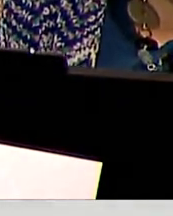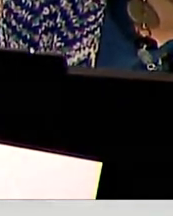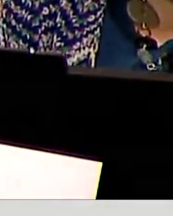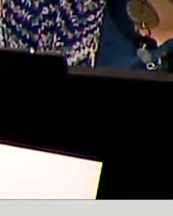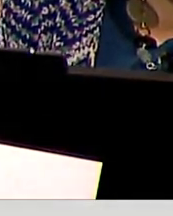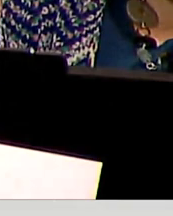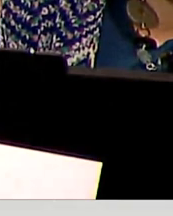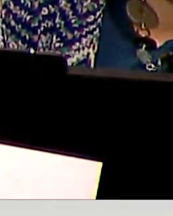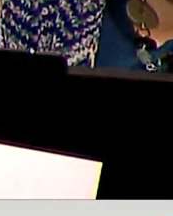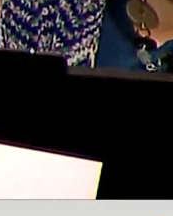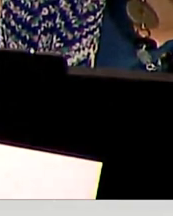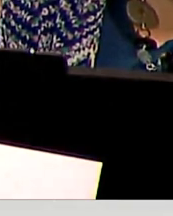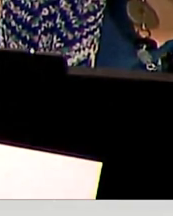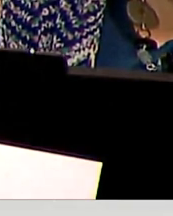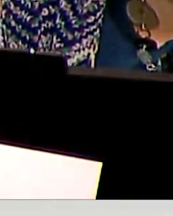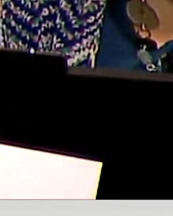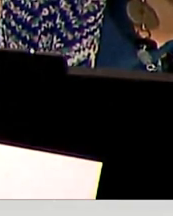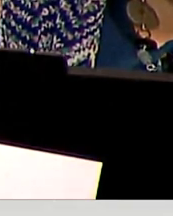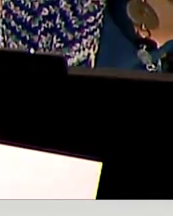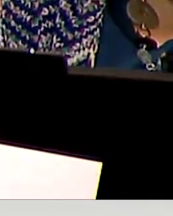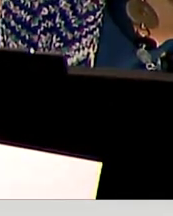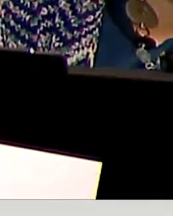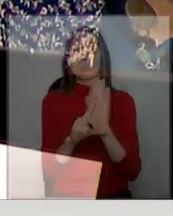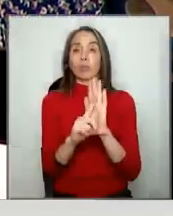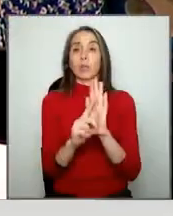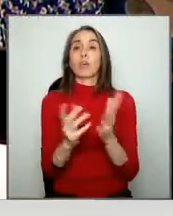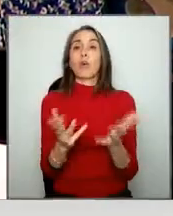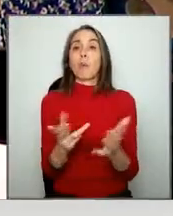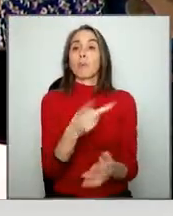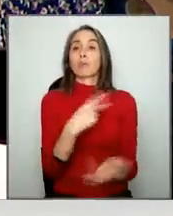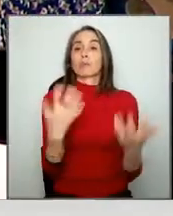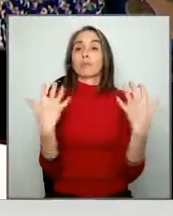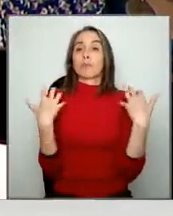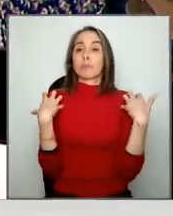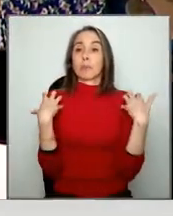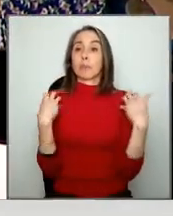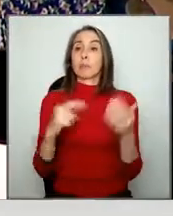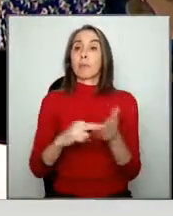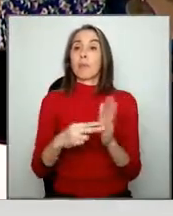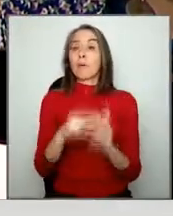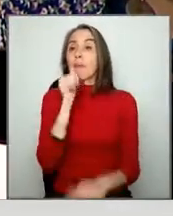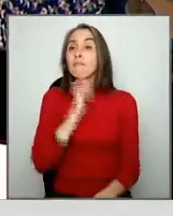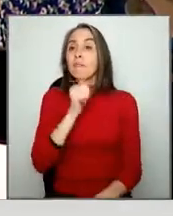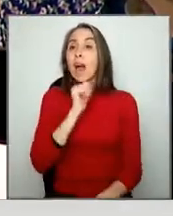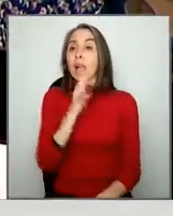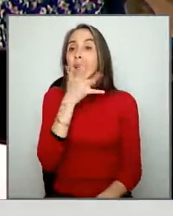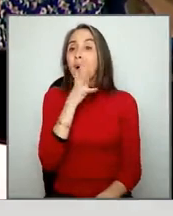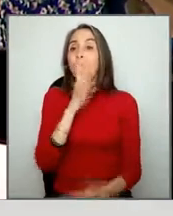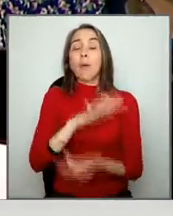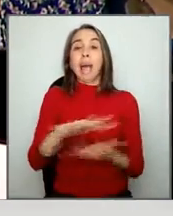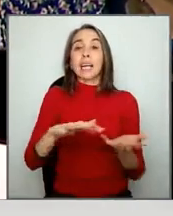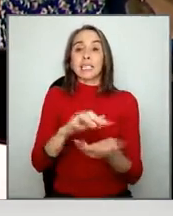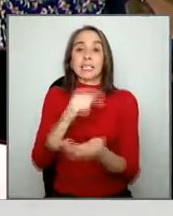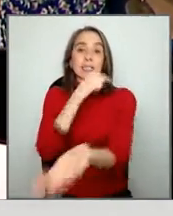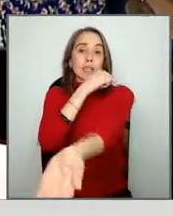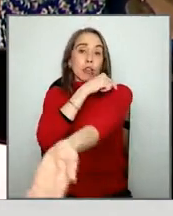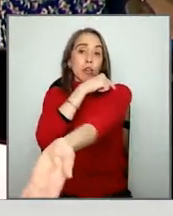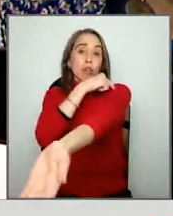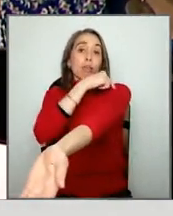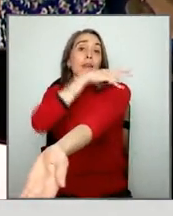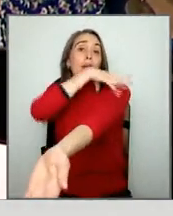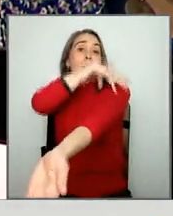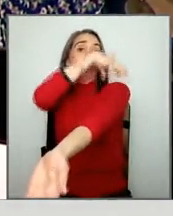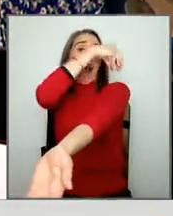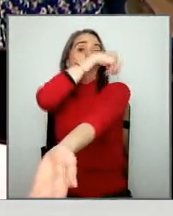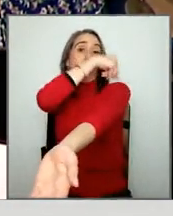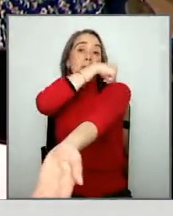con este proyecto que es como nos hacemos cargo de la crisis hídrica que se enfrenta desde arica Magallanes en nuestro país